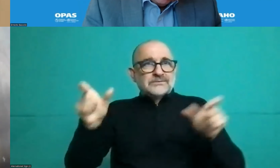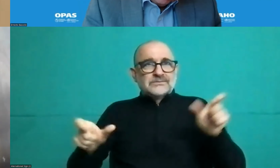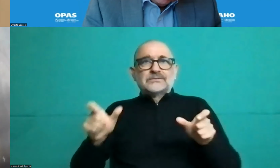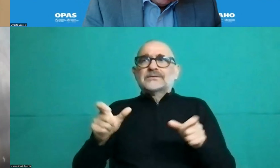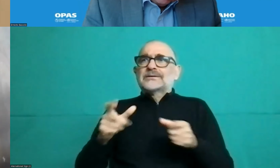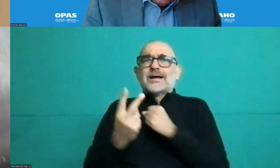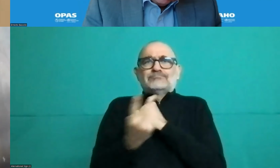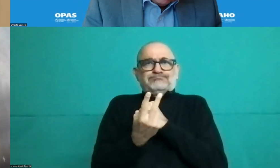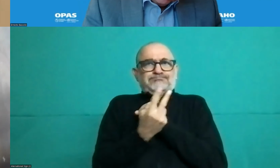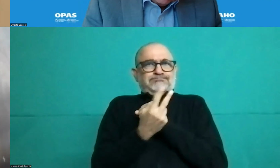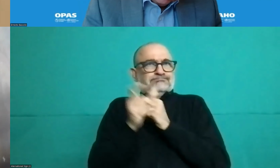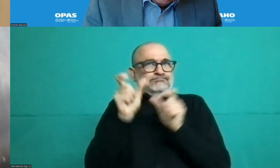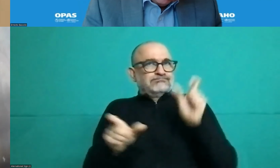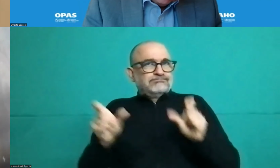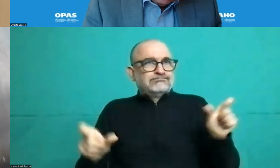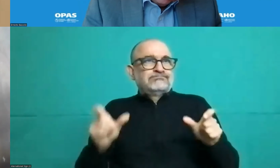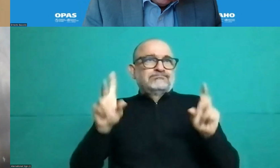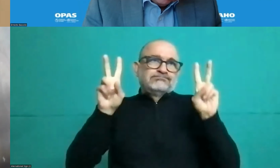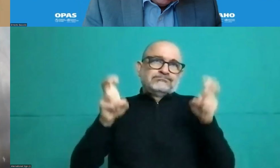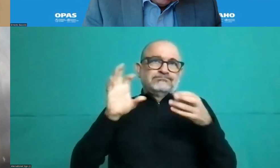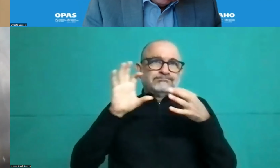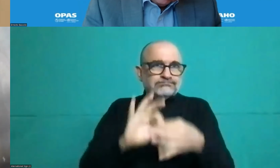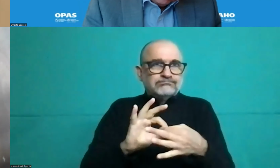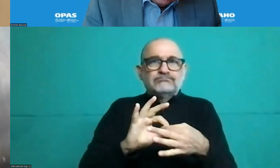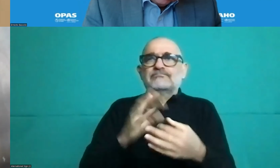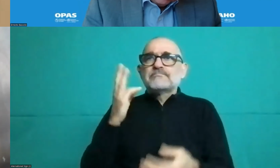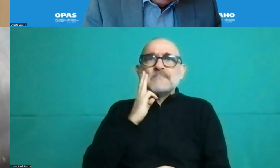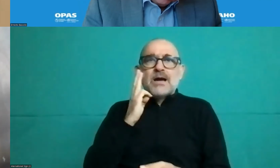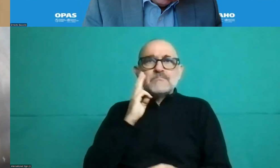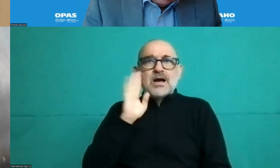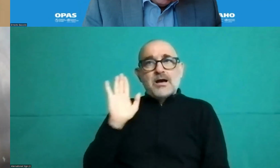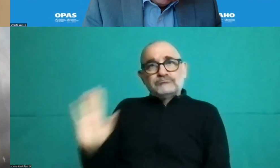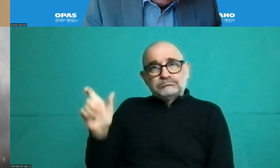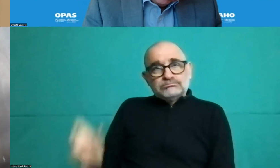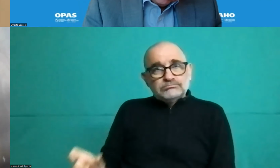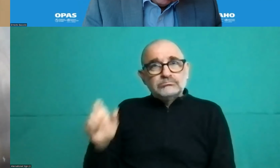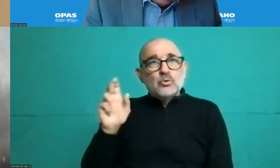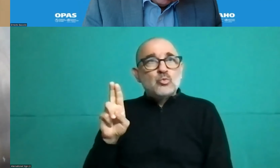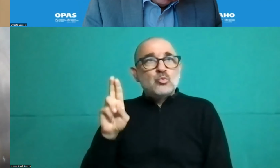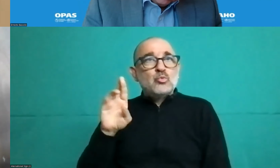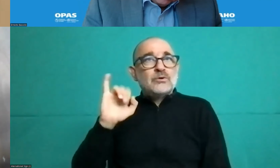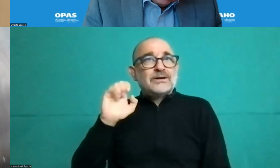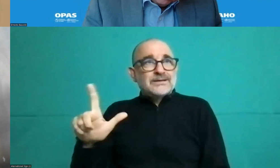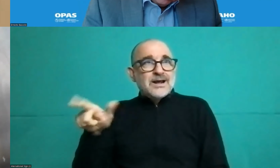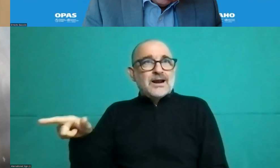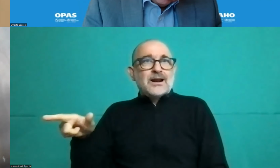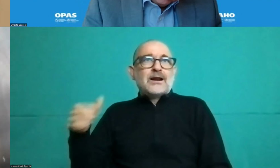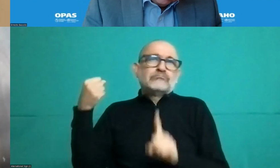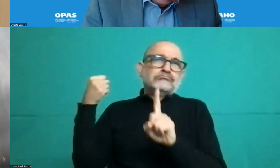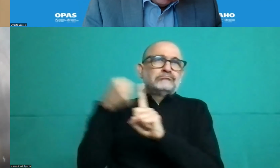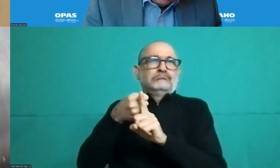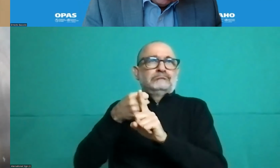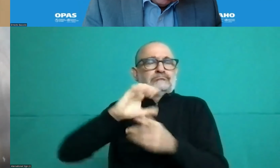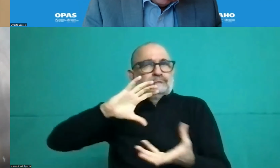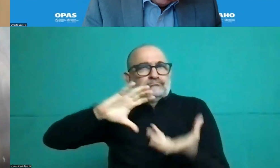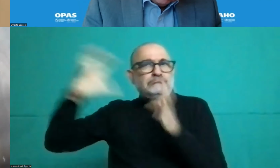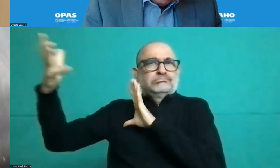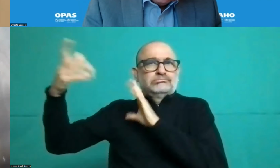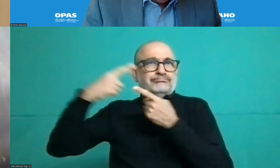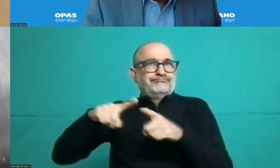situación de nacimiento. Él tiene lesión cerebral secundarios